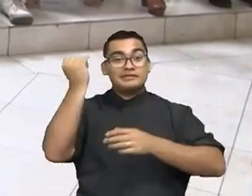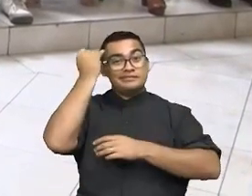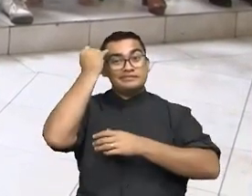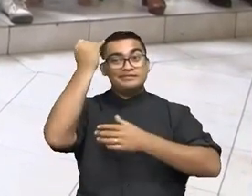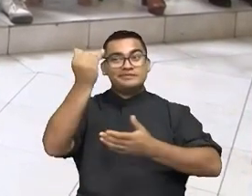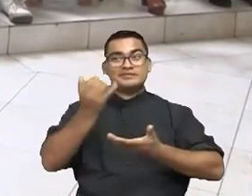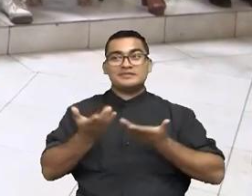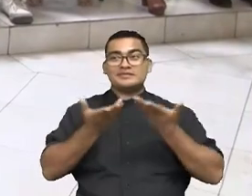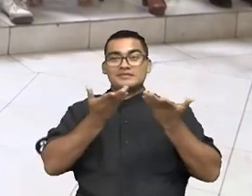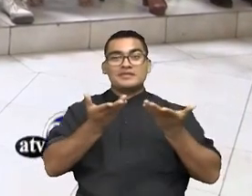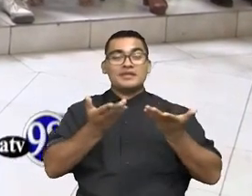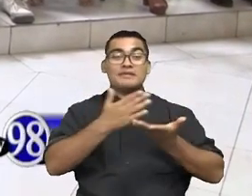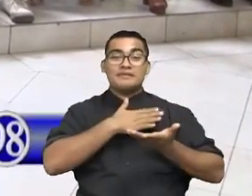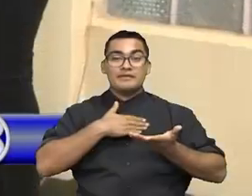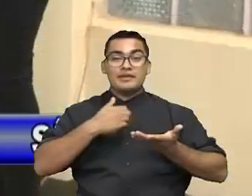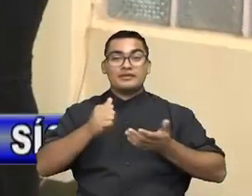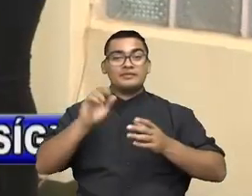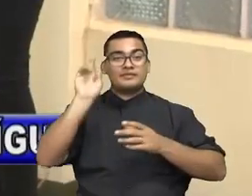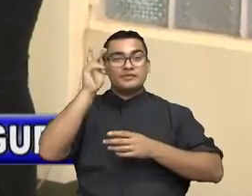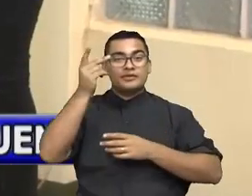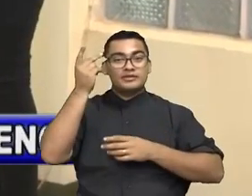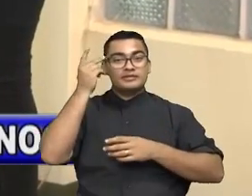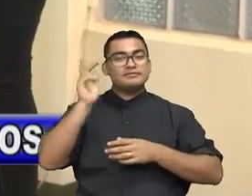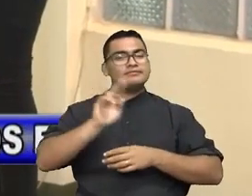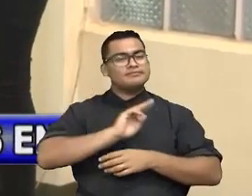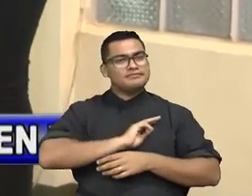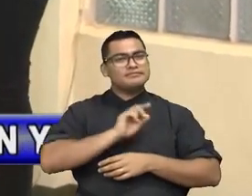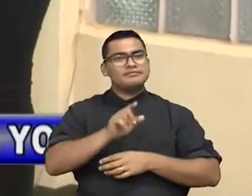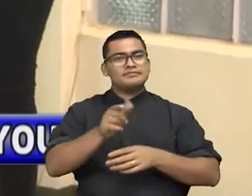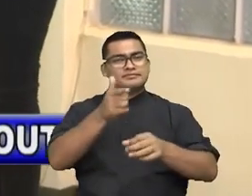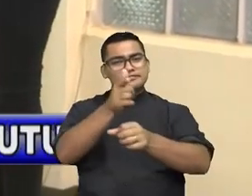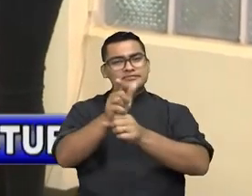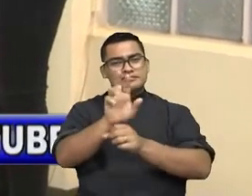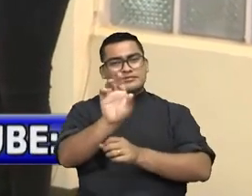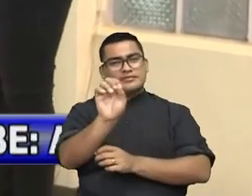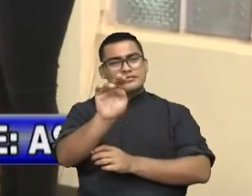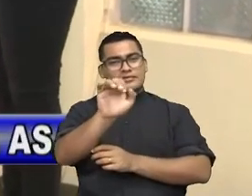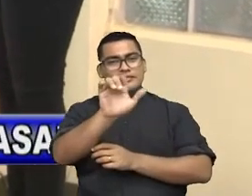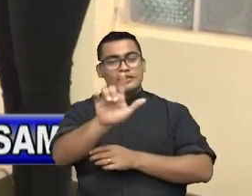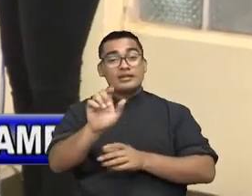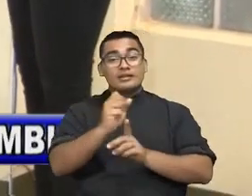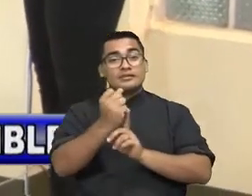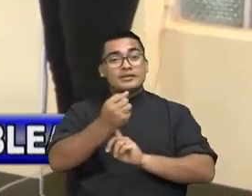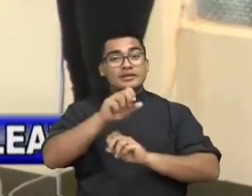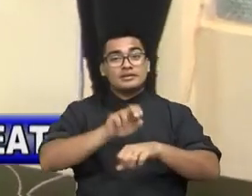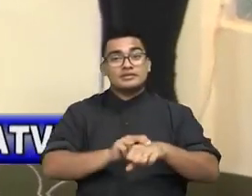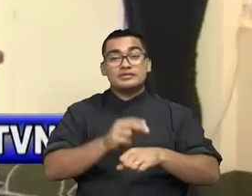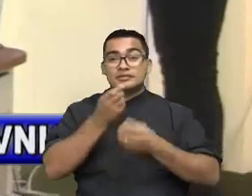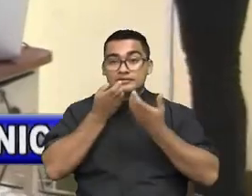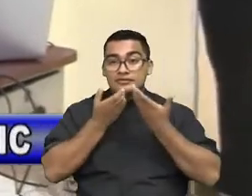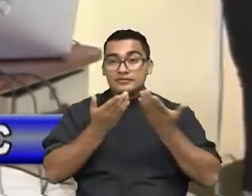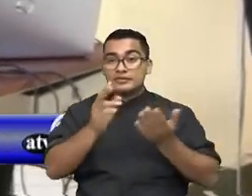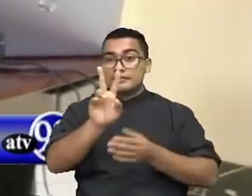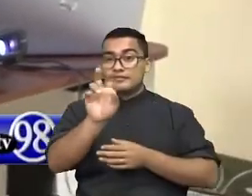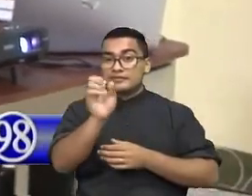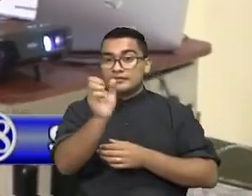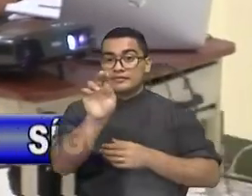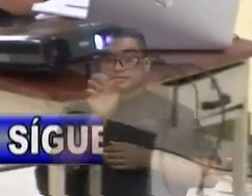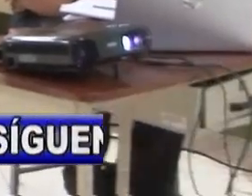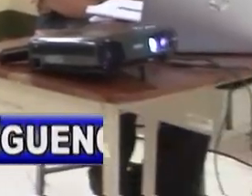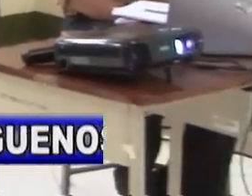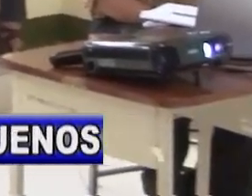para fortalecer y mejorar las políticas existentes. Con cámara de Ronald Ruiz para el canal parlamentario, les informó Vanessa